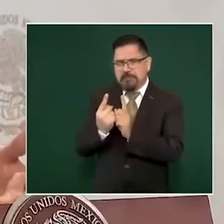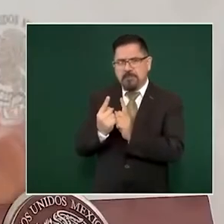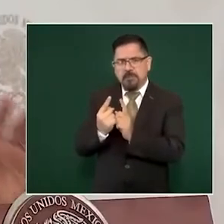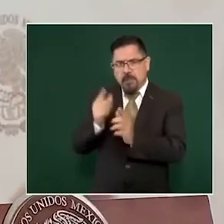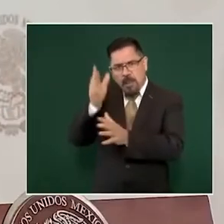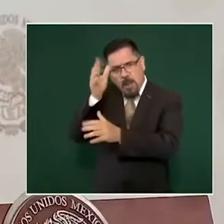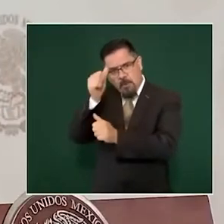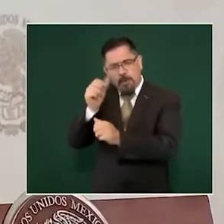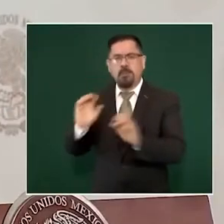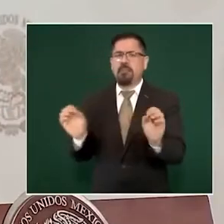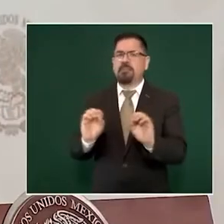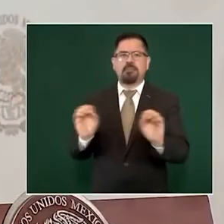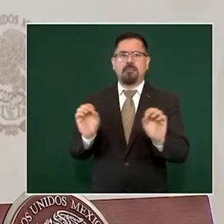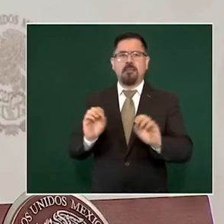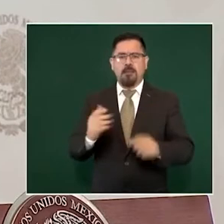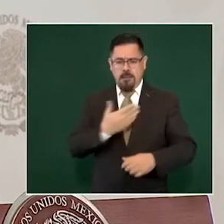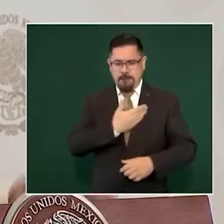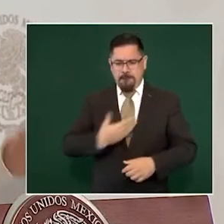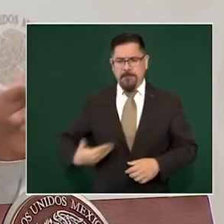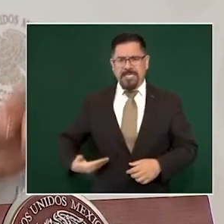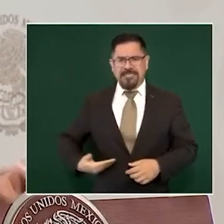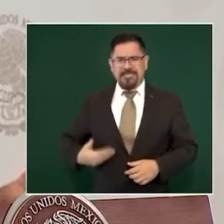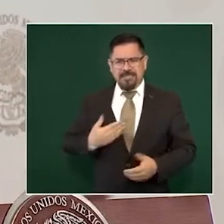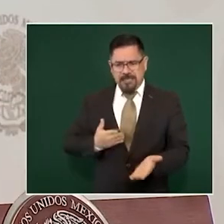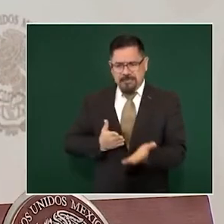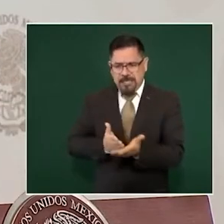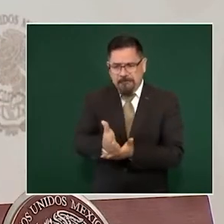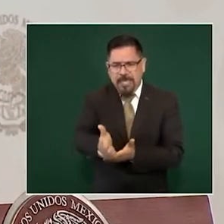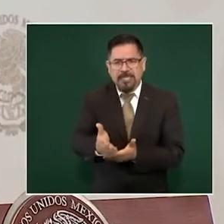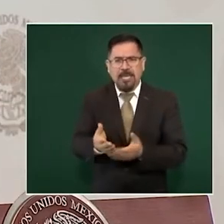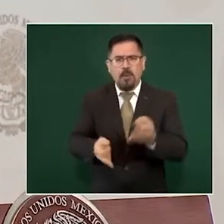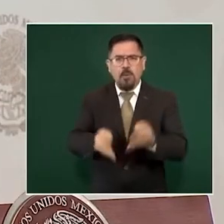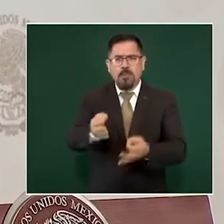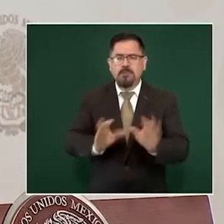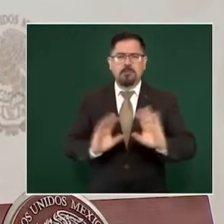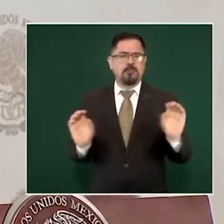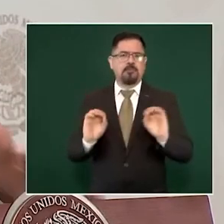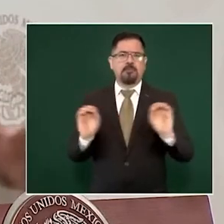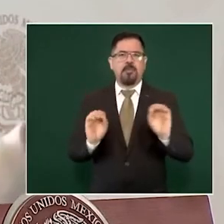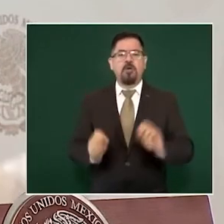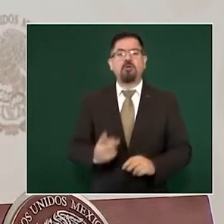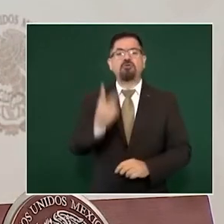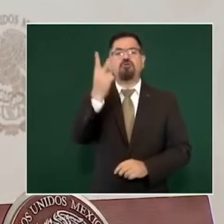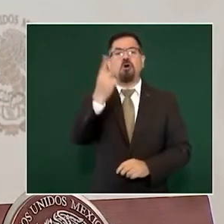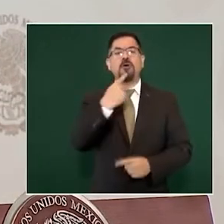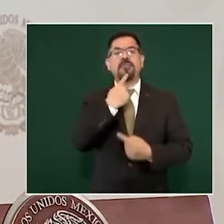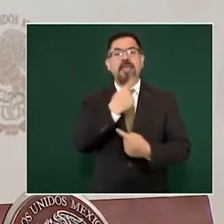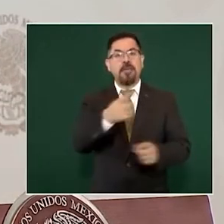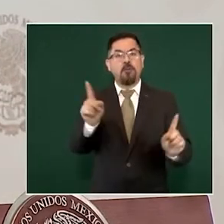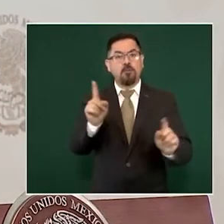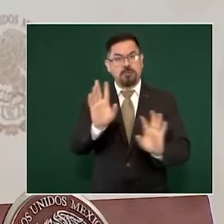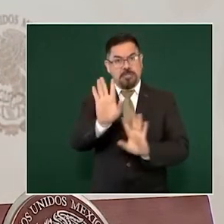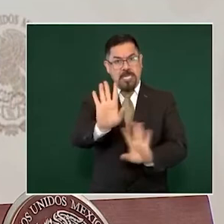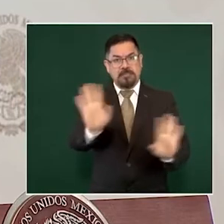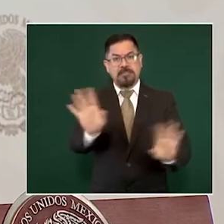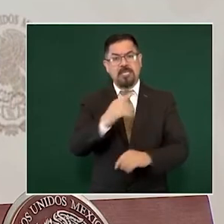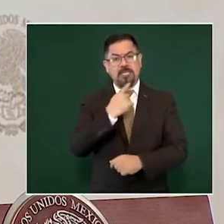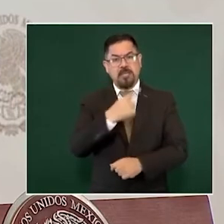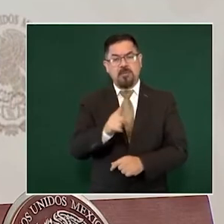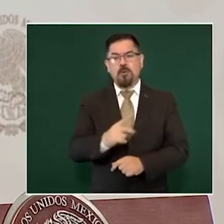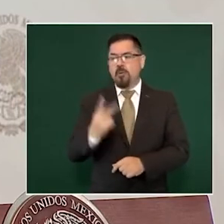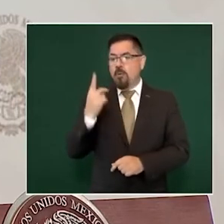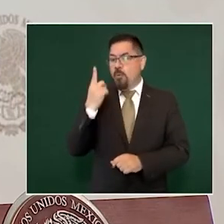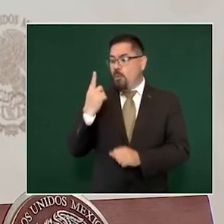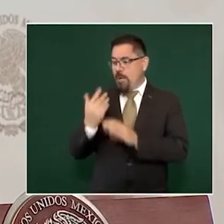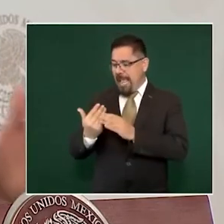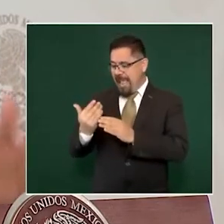la República no es parte en el litigio. Son dos denuncias presentadas, una con anterioridad al inicio de este gobierno